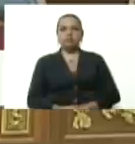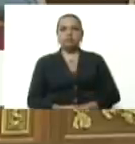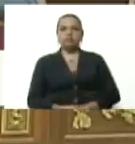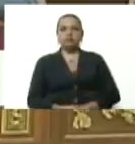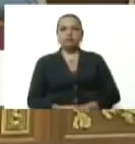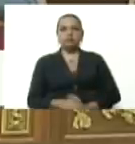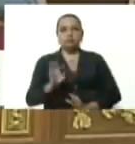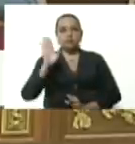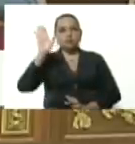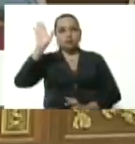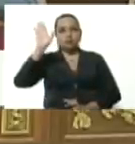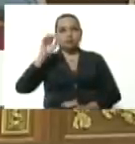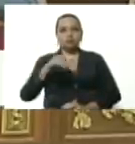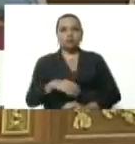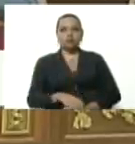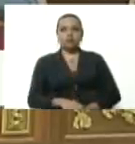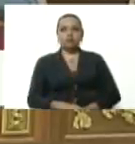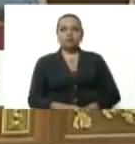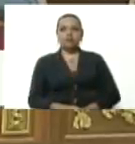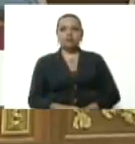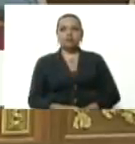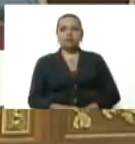De finura, ¿va? No, Pedro.